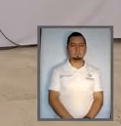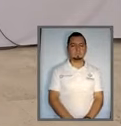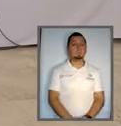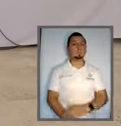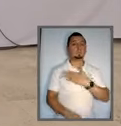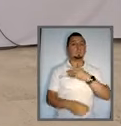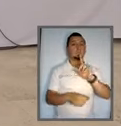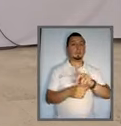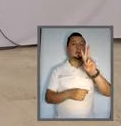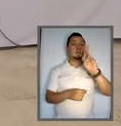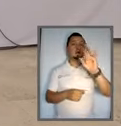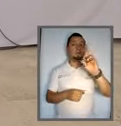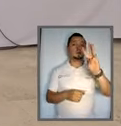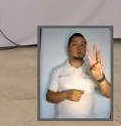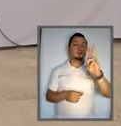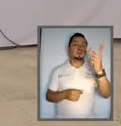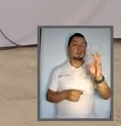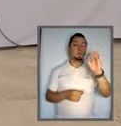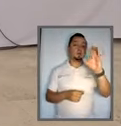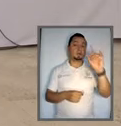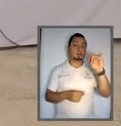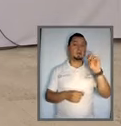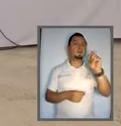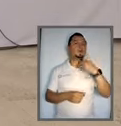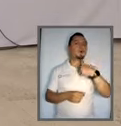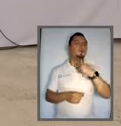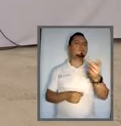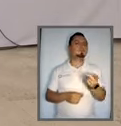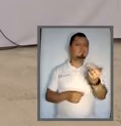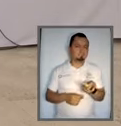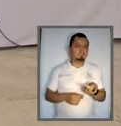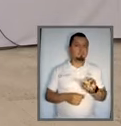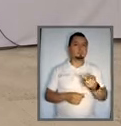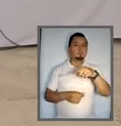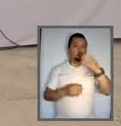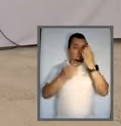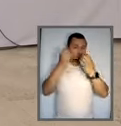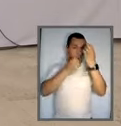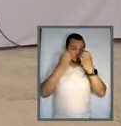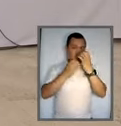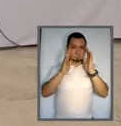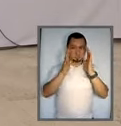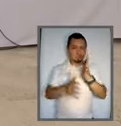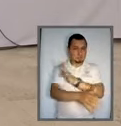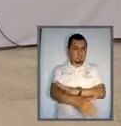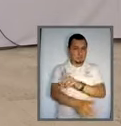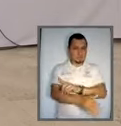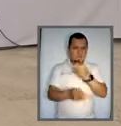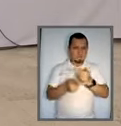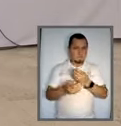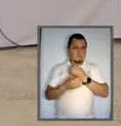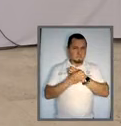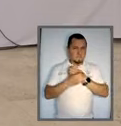¿Qué tal? Buenos días, Víctor Ramírez, W Radio y El Occidental. Son unas preguntas. ¿Han evaluado el impacto en la calidad de la educación